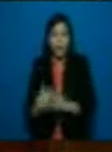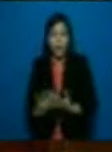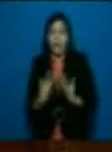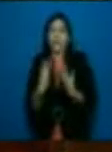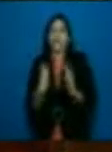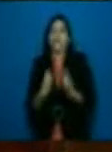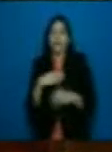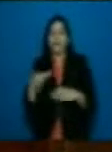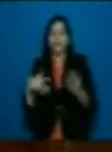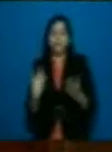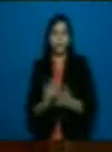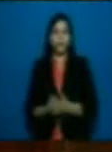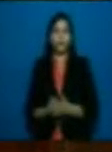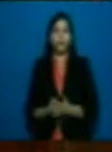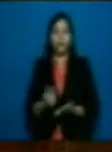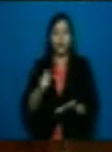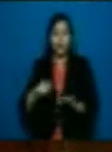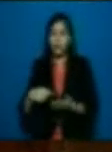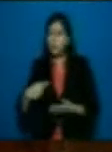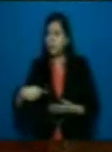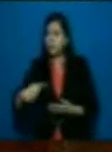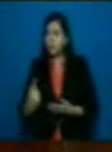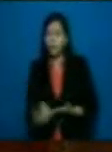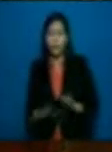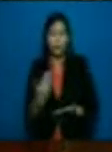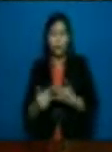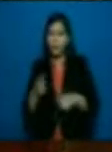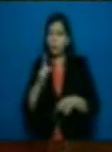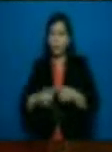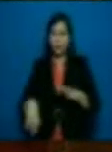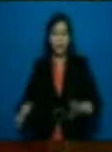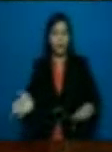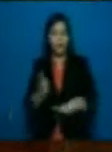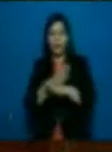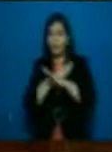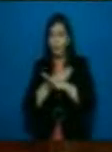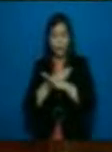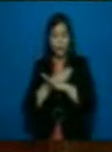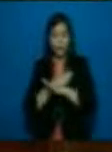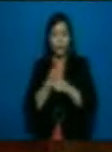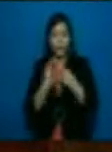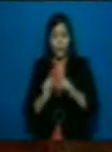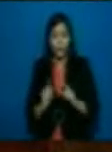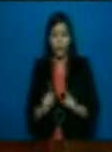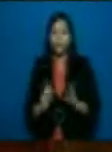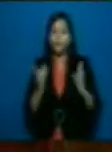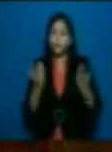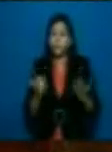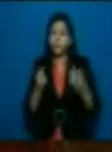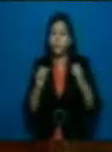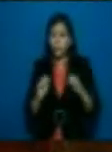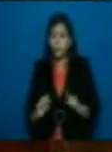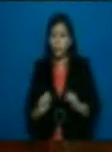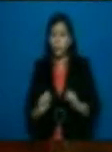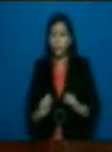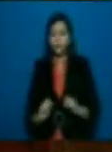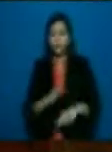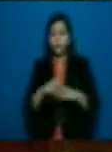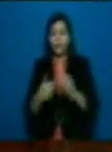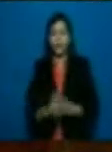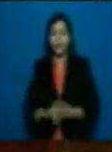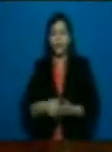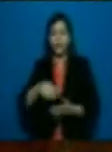parte de las veces indefensas frente a ese poder transnacional de delincuentes